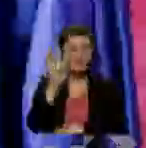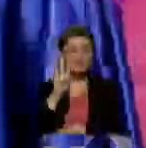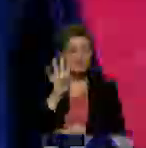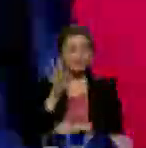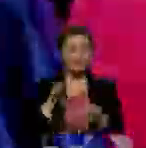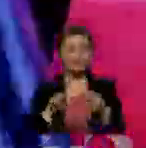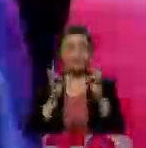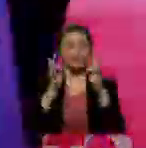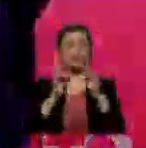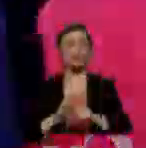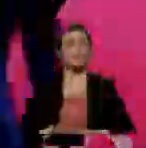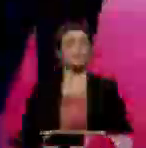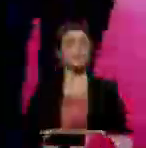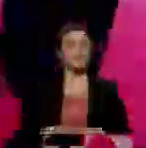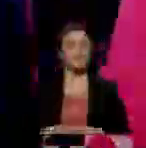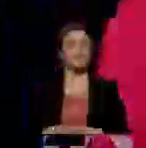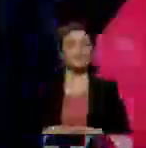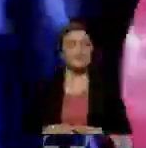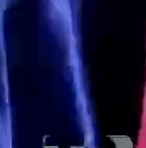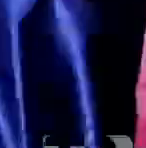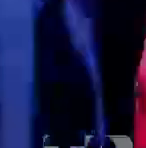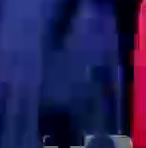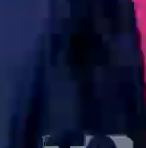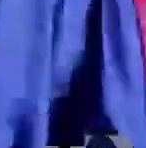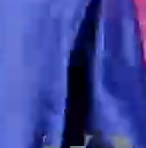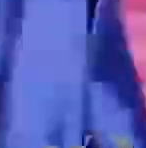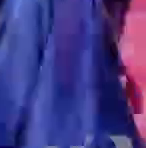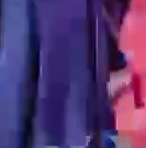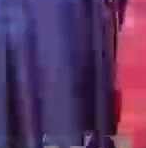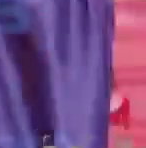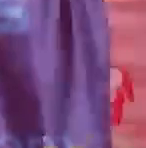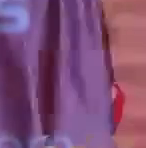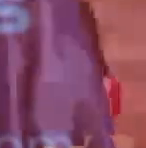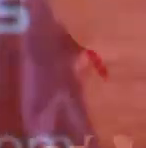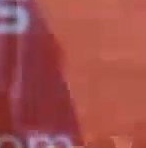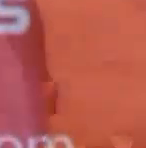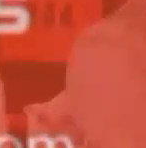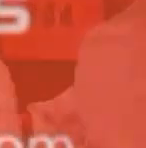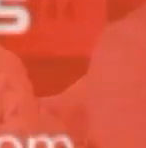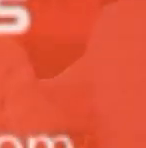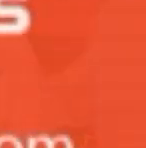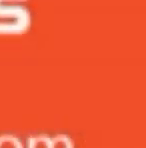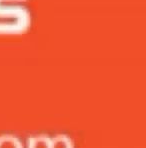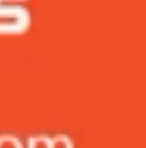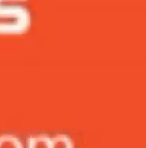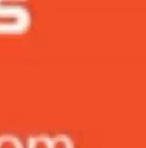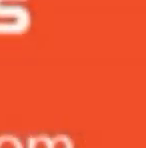febrero, con imágenes de Edison Saritama, Jonathan Quesada, 24 horas.